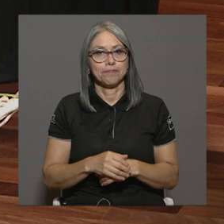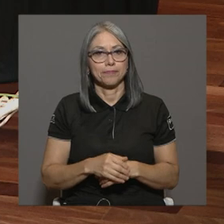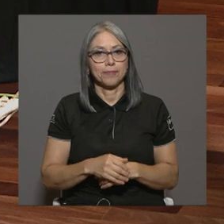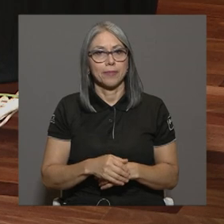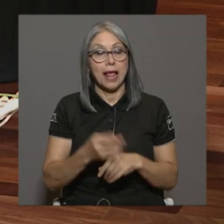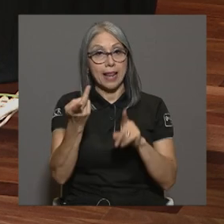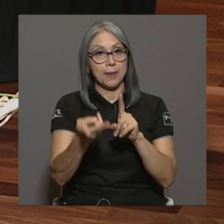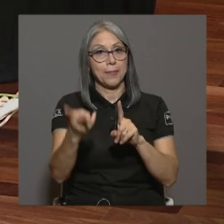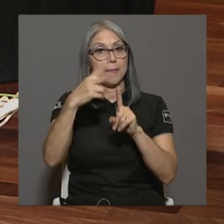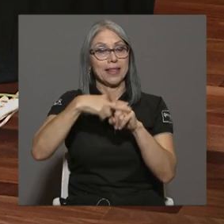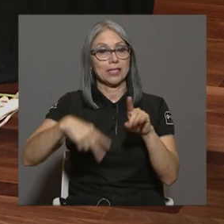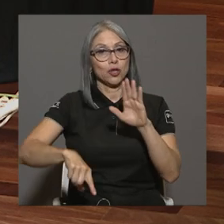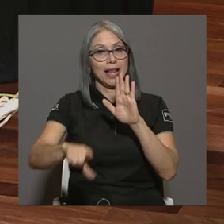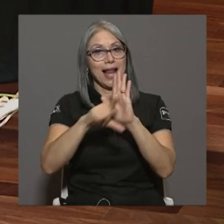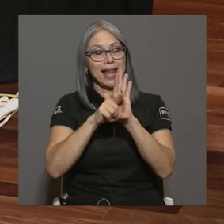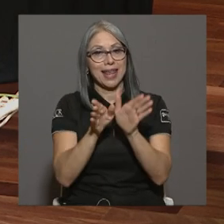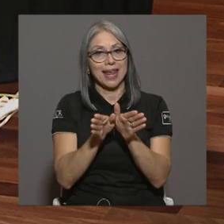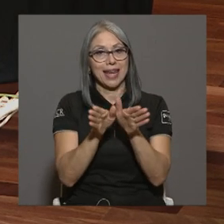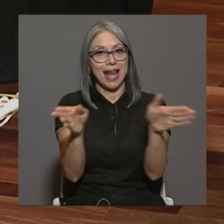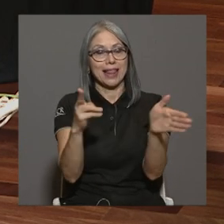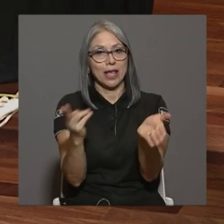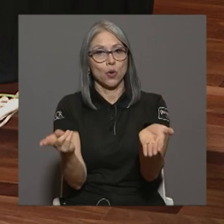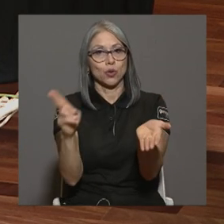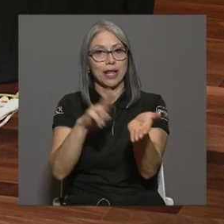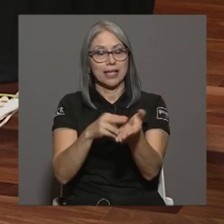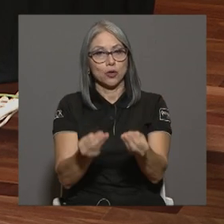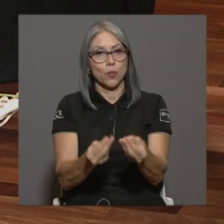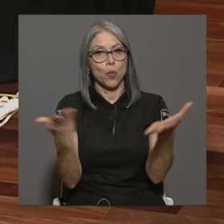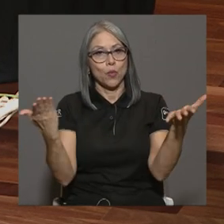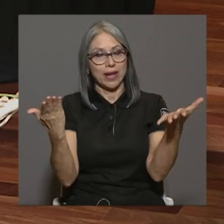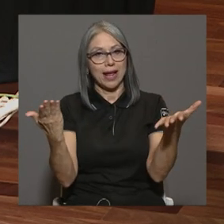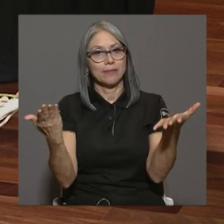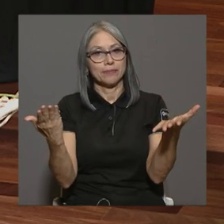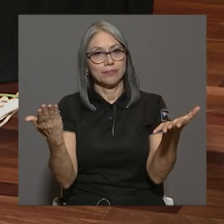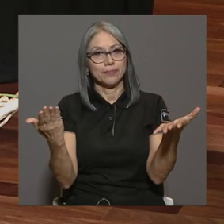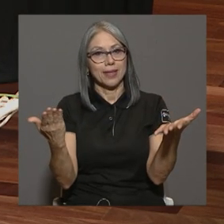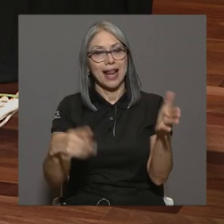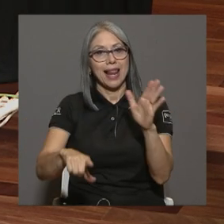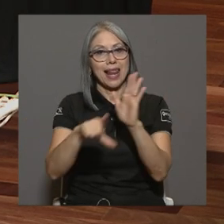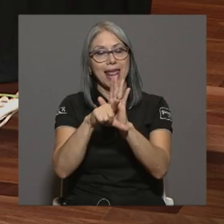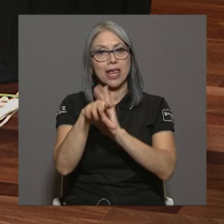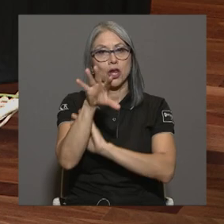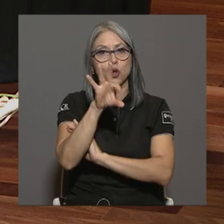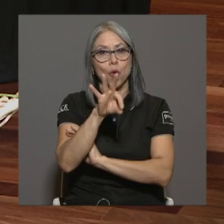La implementación de la Ley General de Contratación Pública, Ley